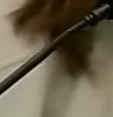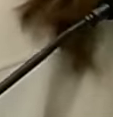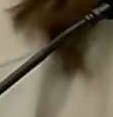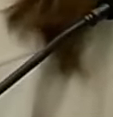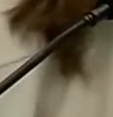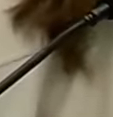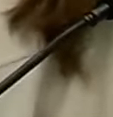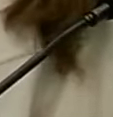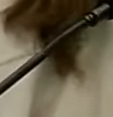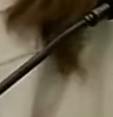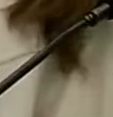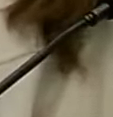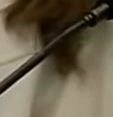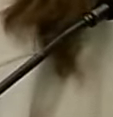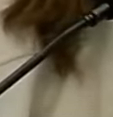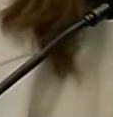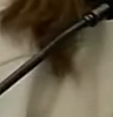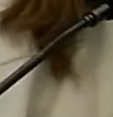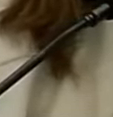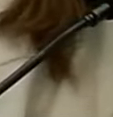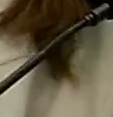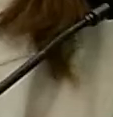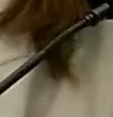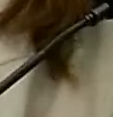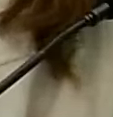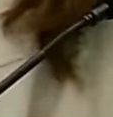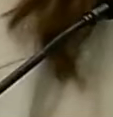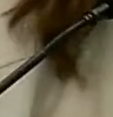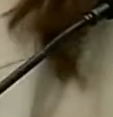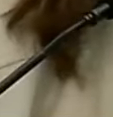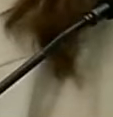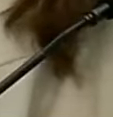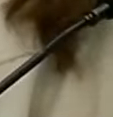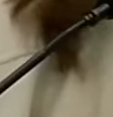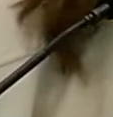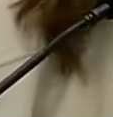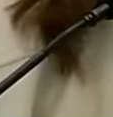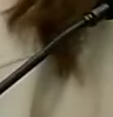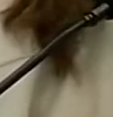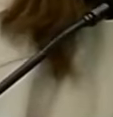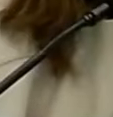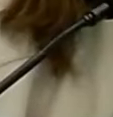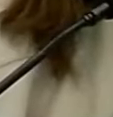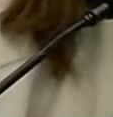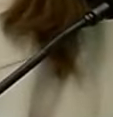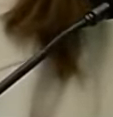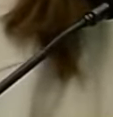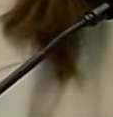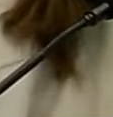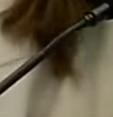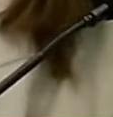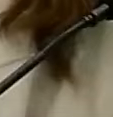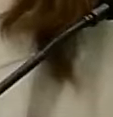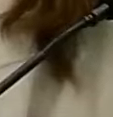dos programas, el programa para internos de alto riesgo en cárceles federales y lo mismo hizo la provincia de Santa